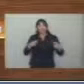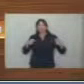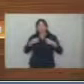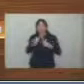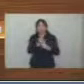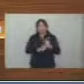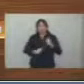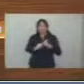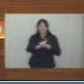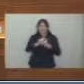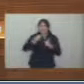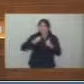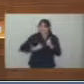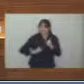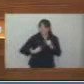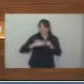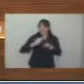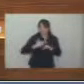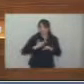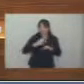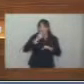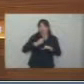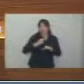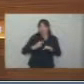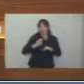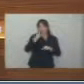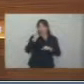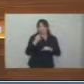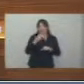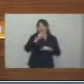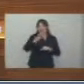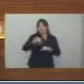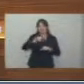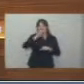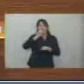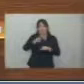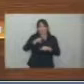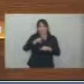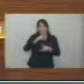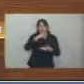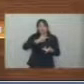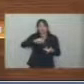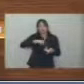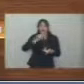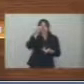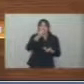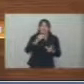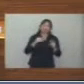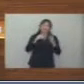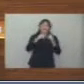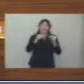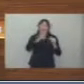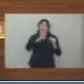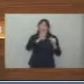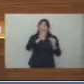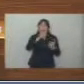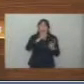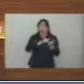de referencia que para aprobar el presupuesto del 2013, porque creemos que en esta región, cuando los ciudadanos